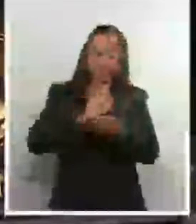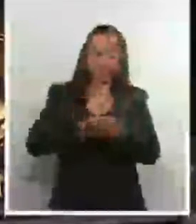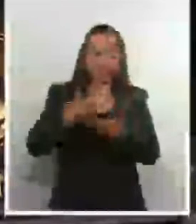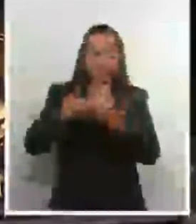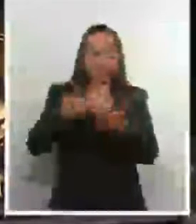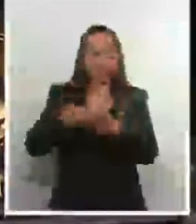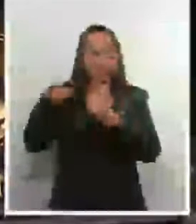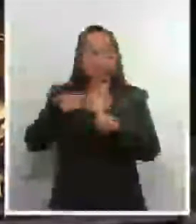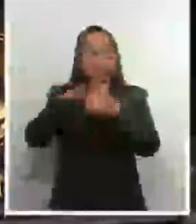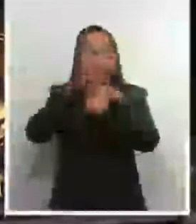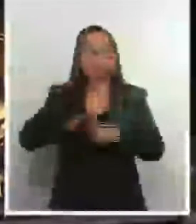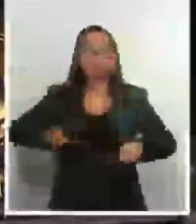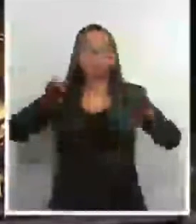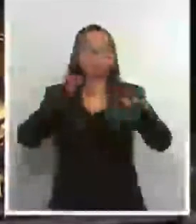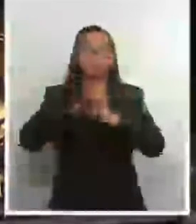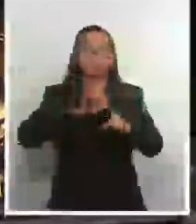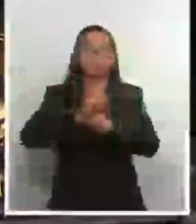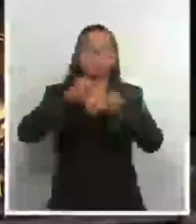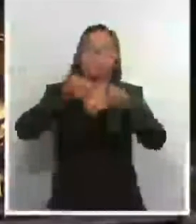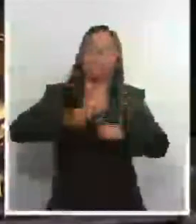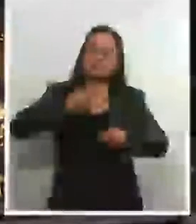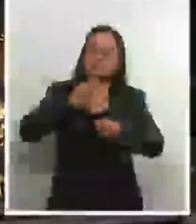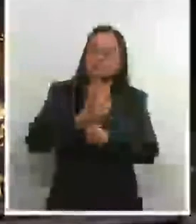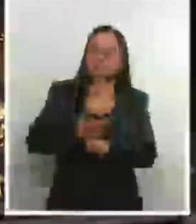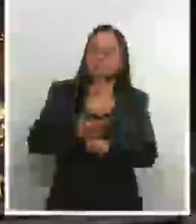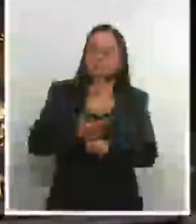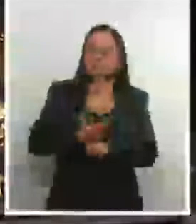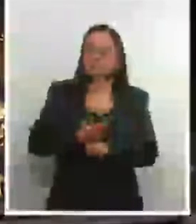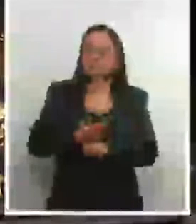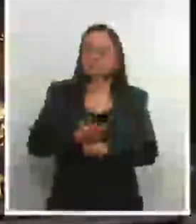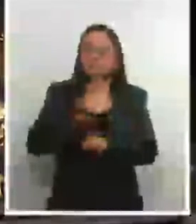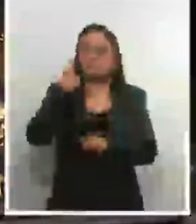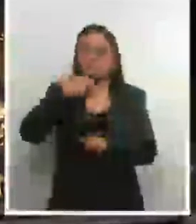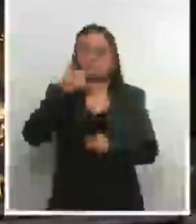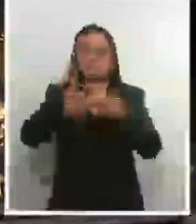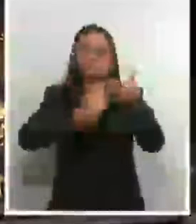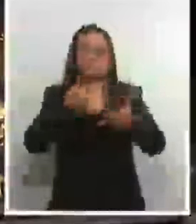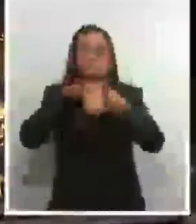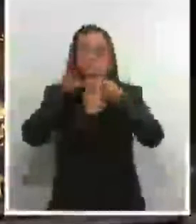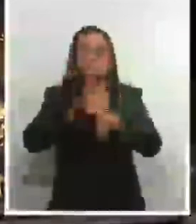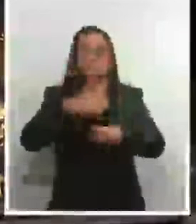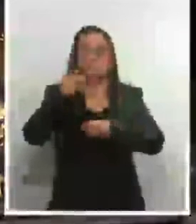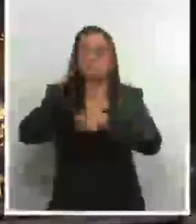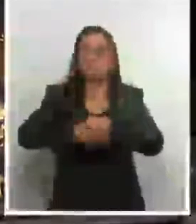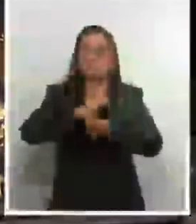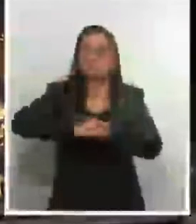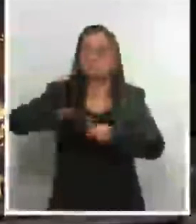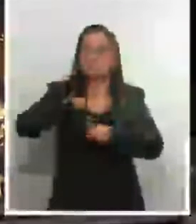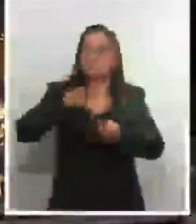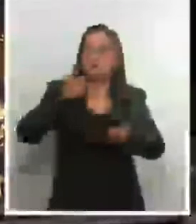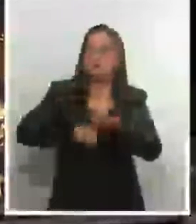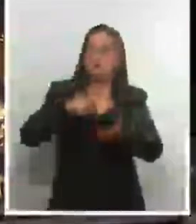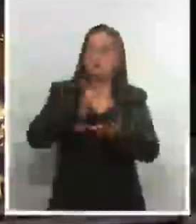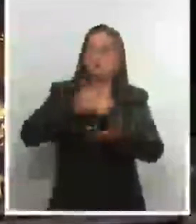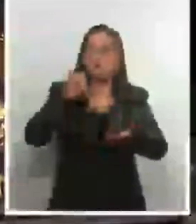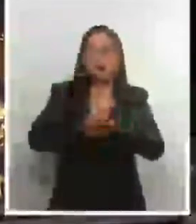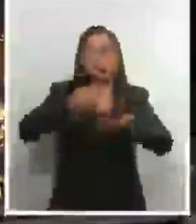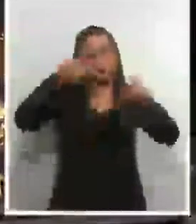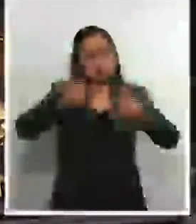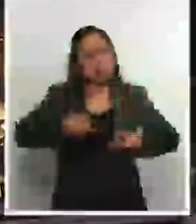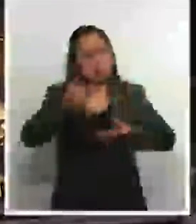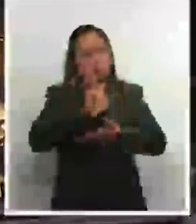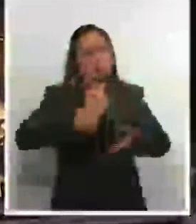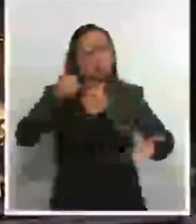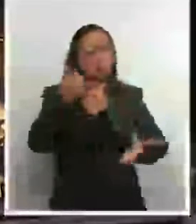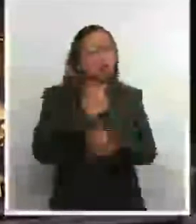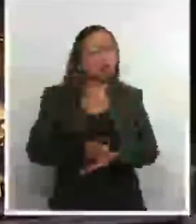por medio la seguridad y el seguimiento de los delitos de la ciudad, la integridad de la